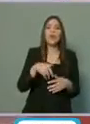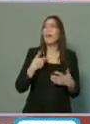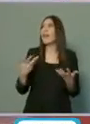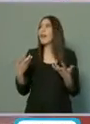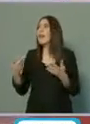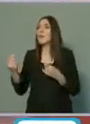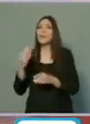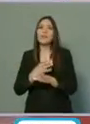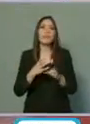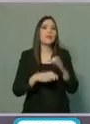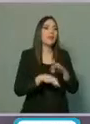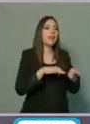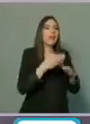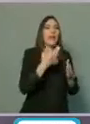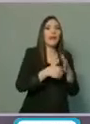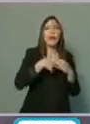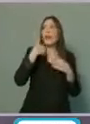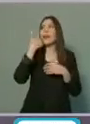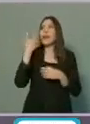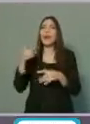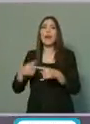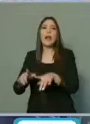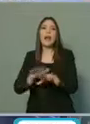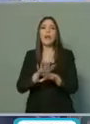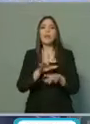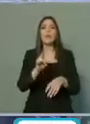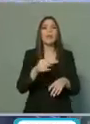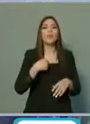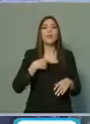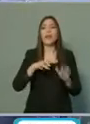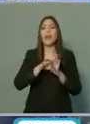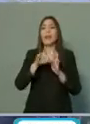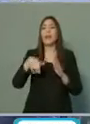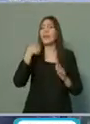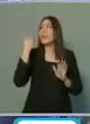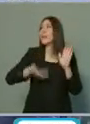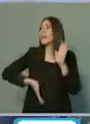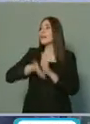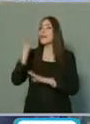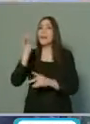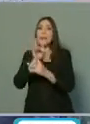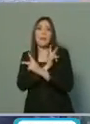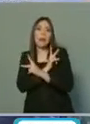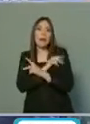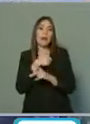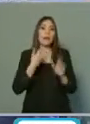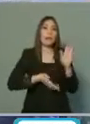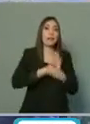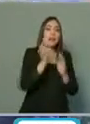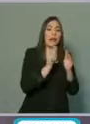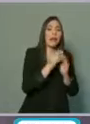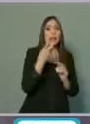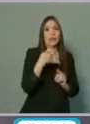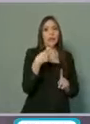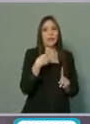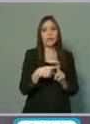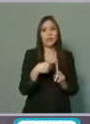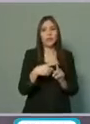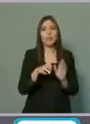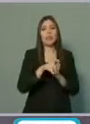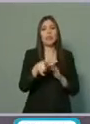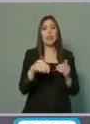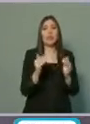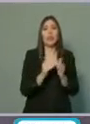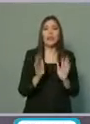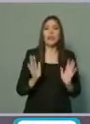te sirve como una motivación para algo, ¿no? Quiero irme de vacaciones, quiero tener una casa. Eso es positivo. Cuando ya tienes tu casa,